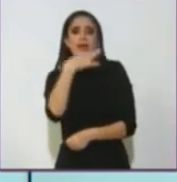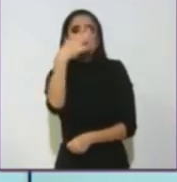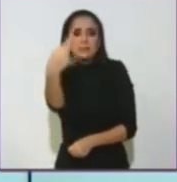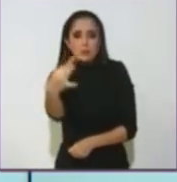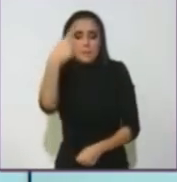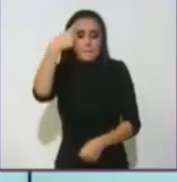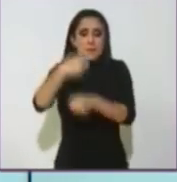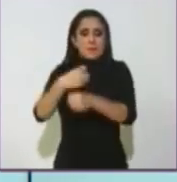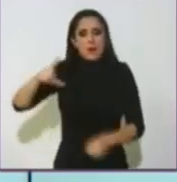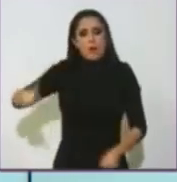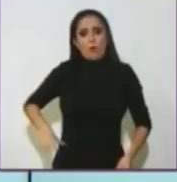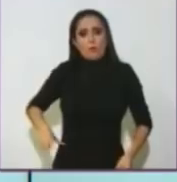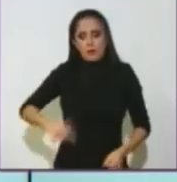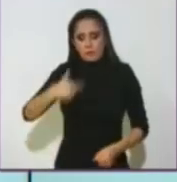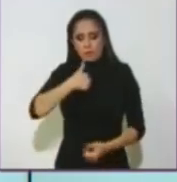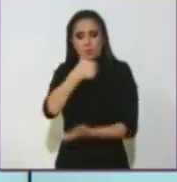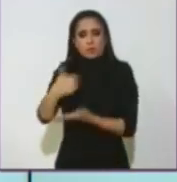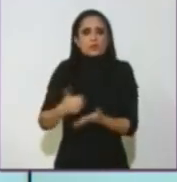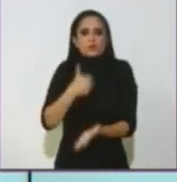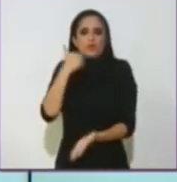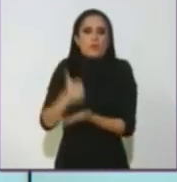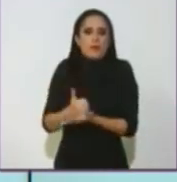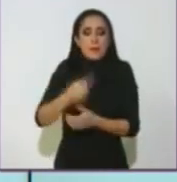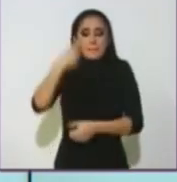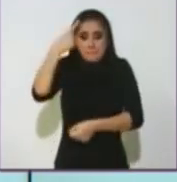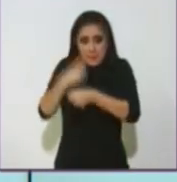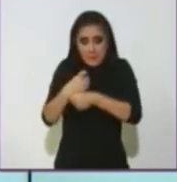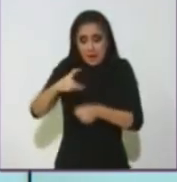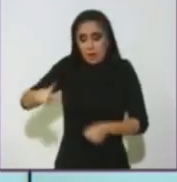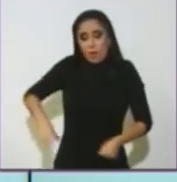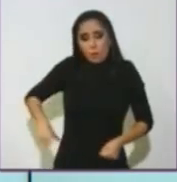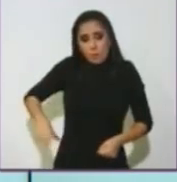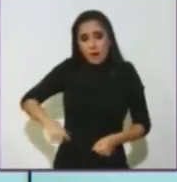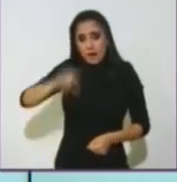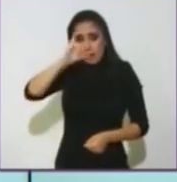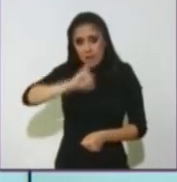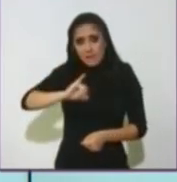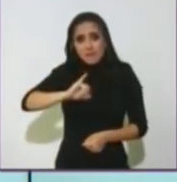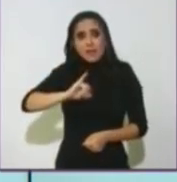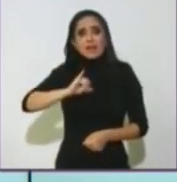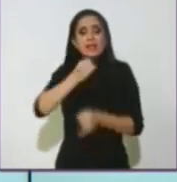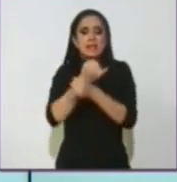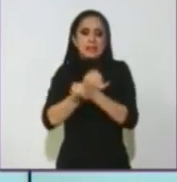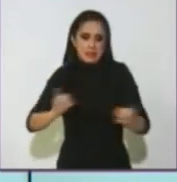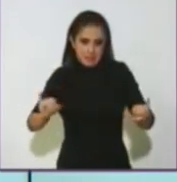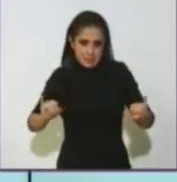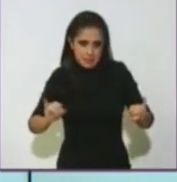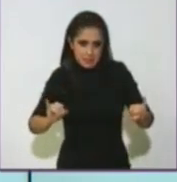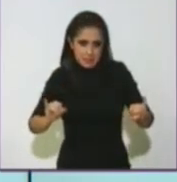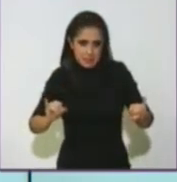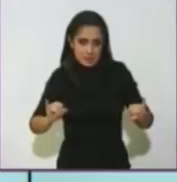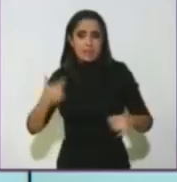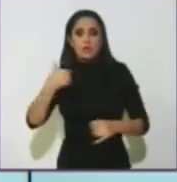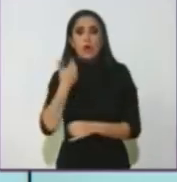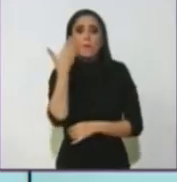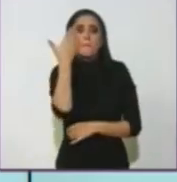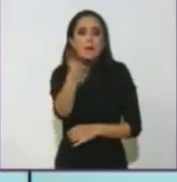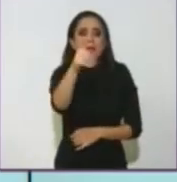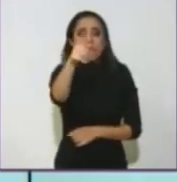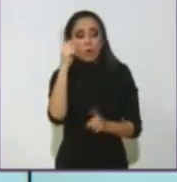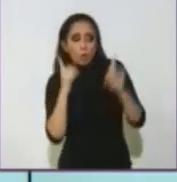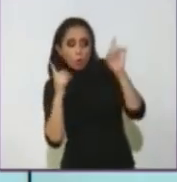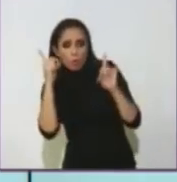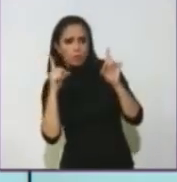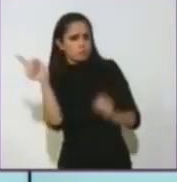gobierno ciudadano del pont el primer gobierno independiente y te pido que no dudes que